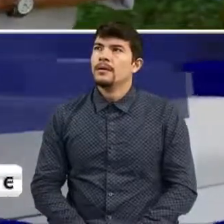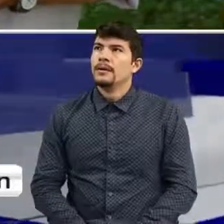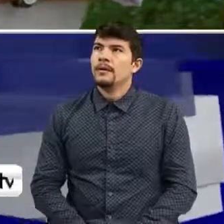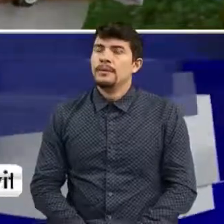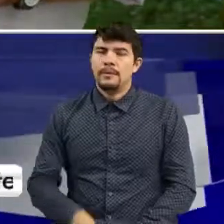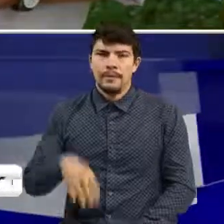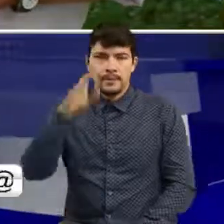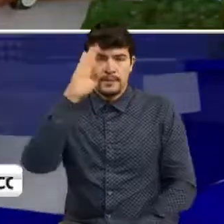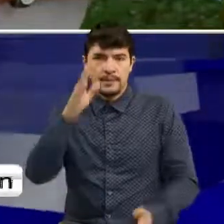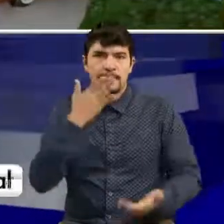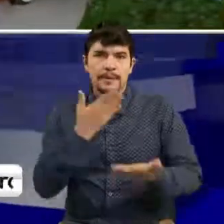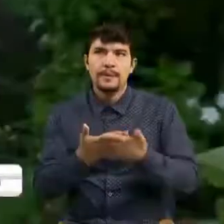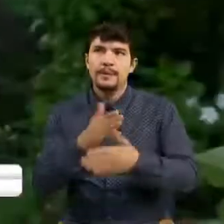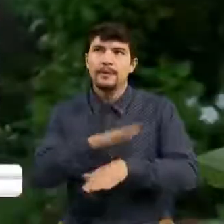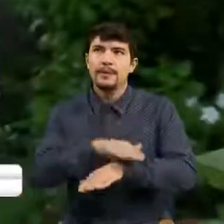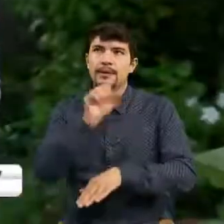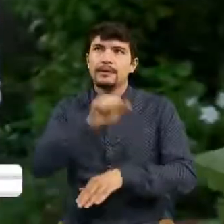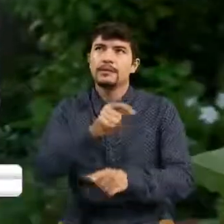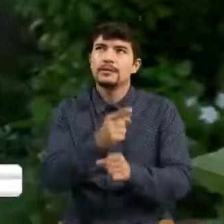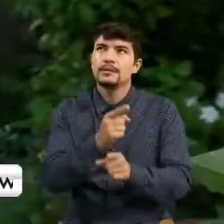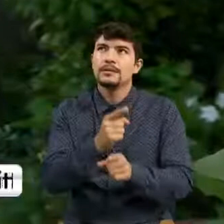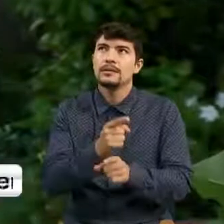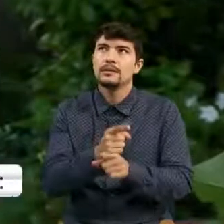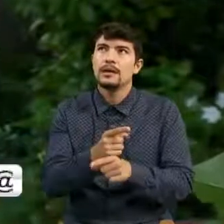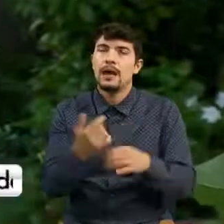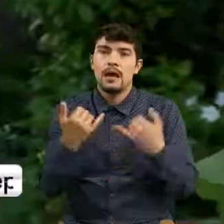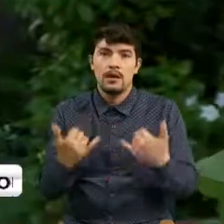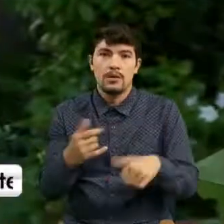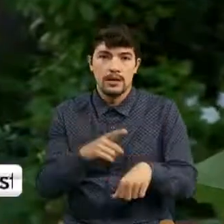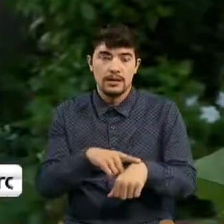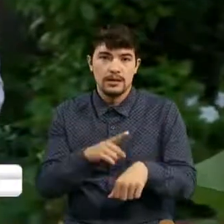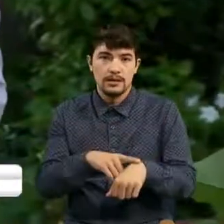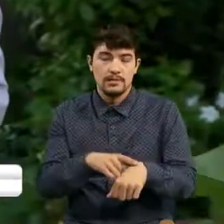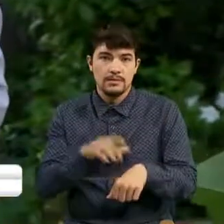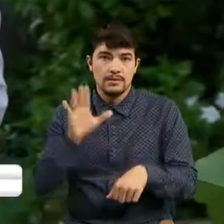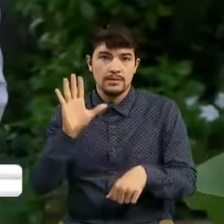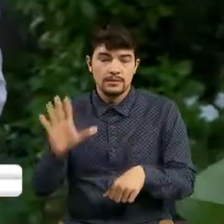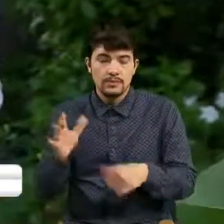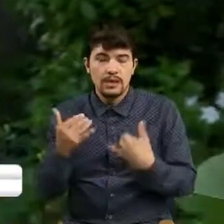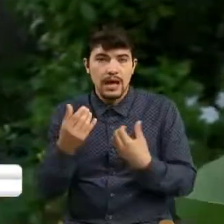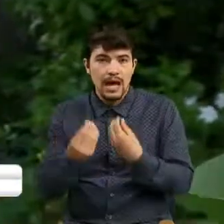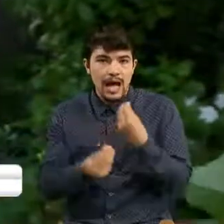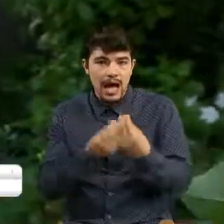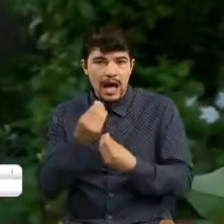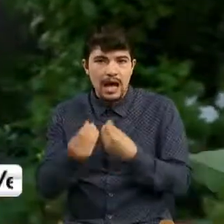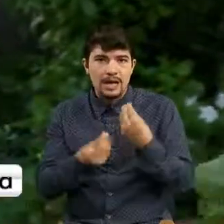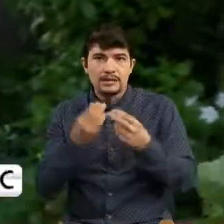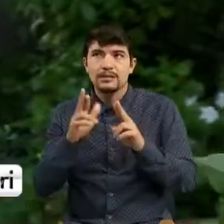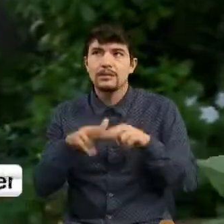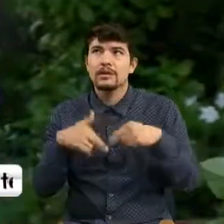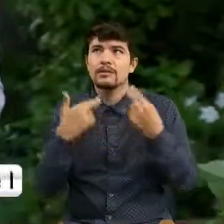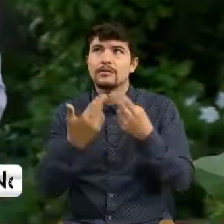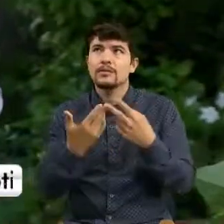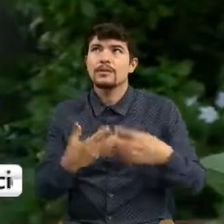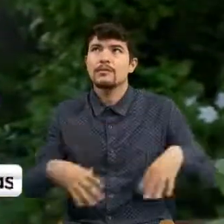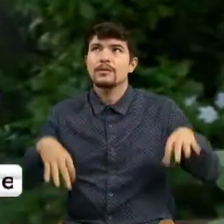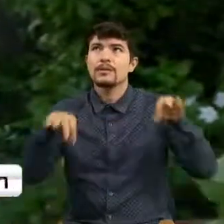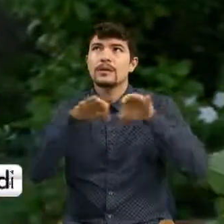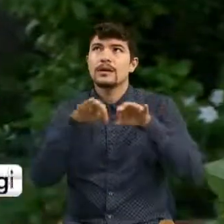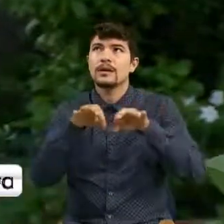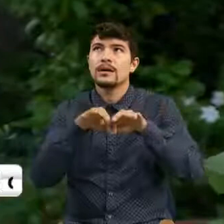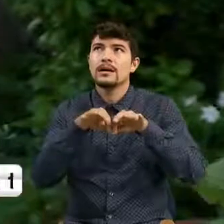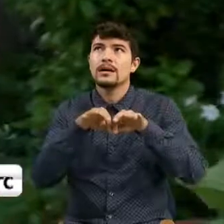Hola, ¿qué tal? Muy buenas tardes. En efecto, a esta hora en la capital de la República se realiza una reunión importante entre representantes